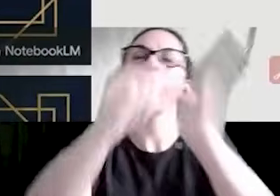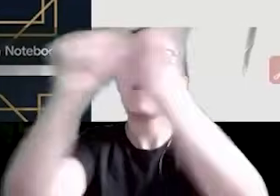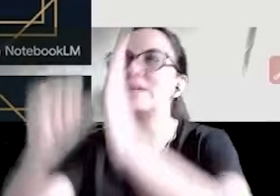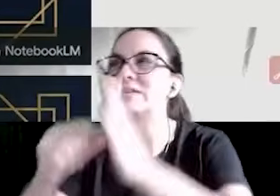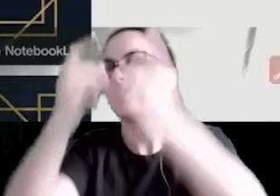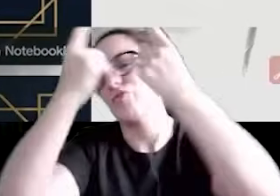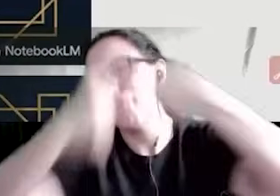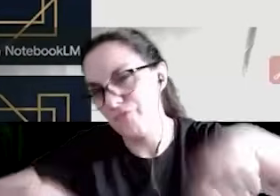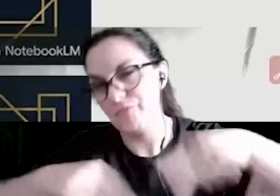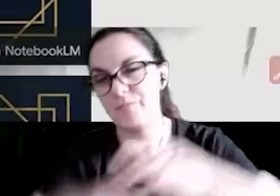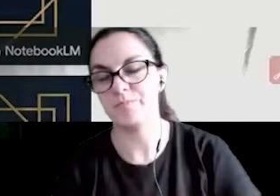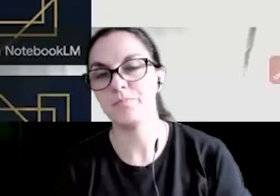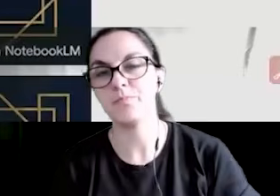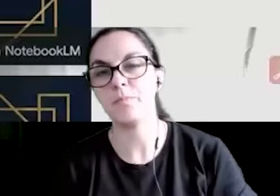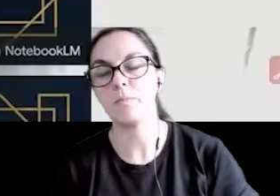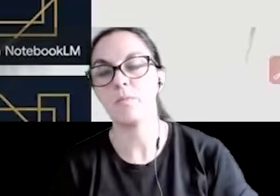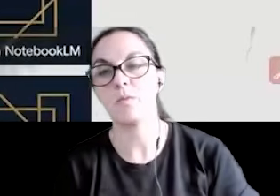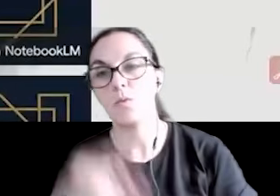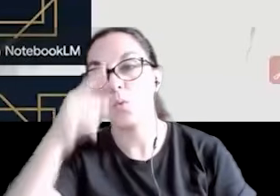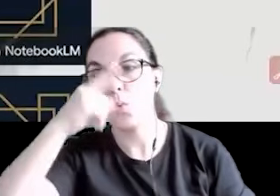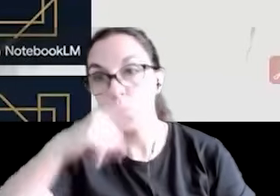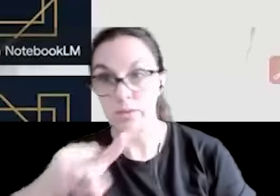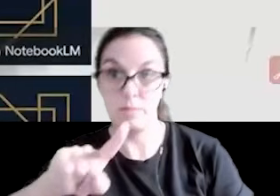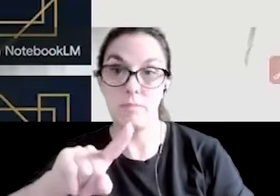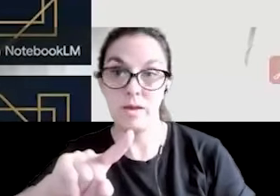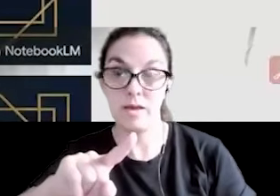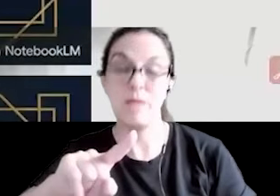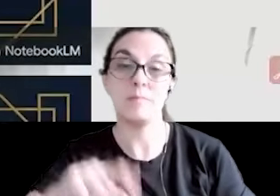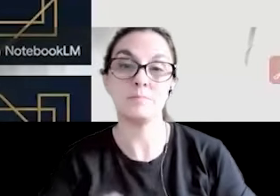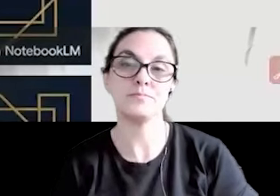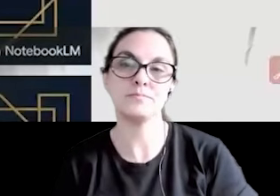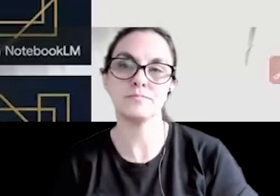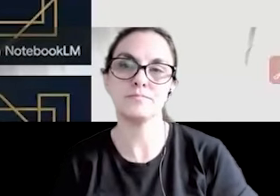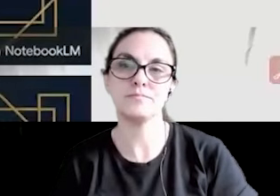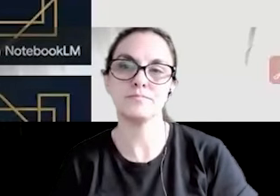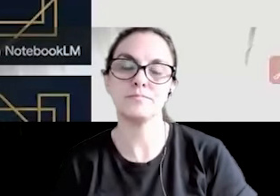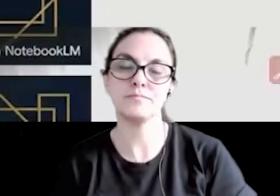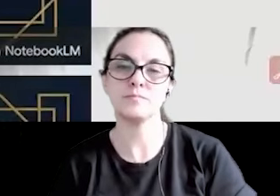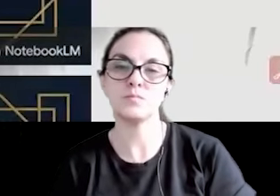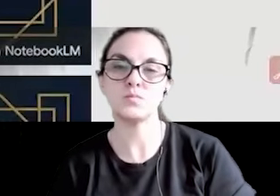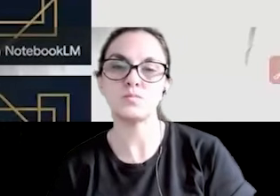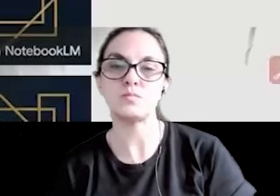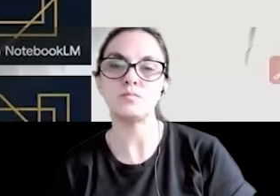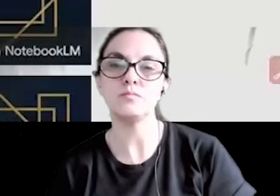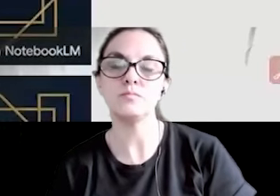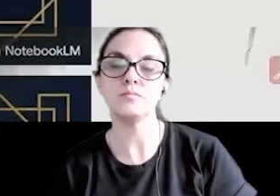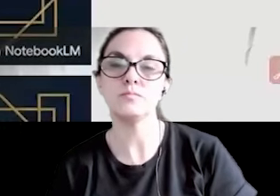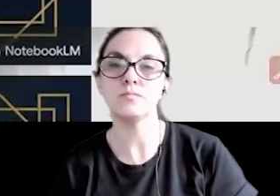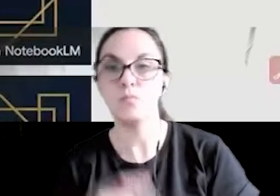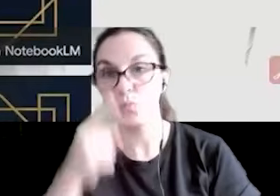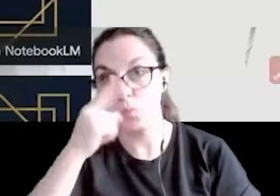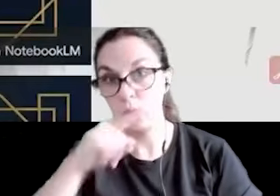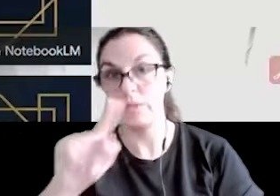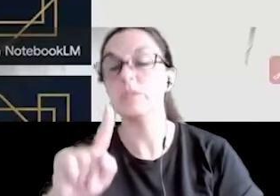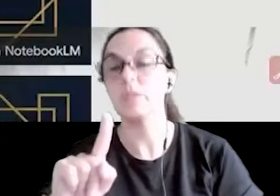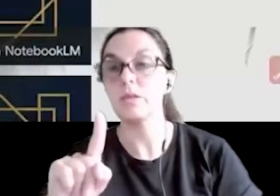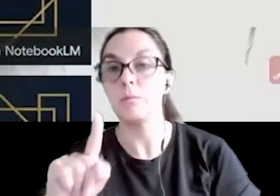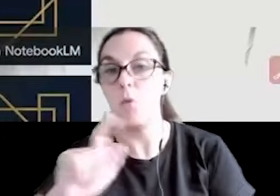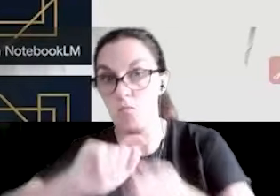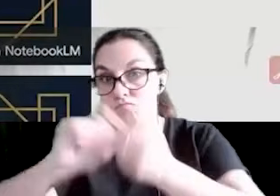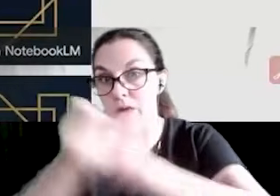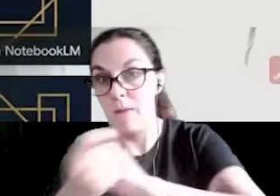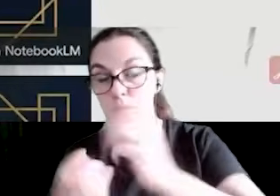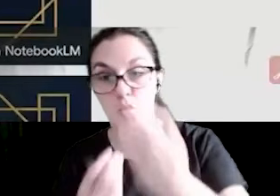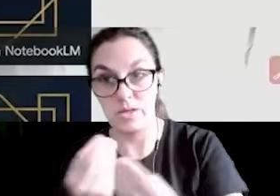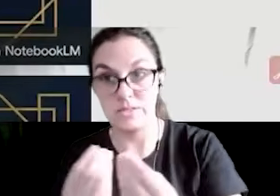Una última para los que tenemos el alma un poco y hemos trabajado en las áreas de preventiva, una última adecuación se ha hecho con lo